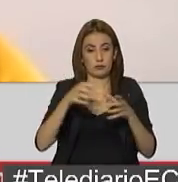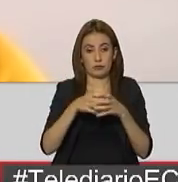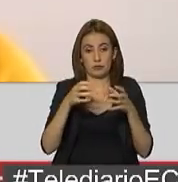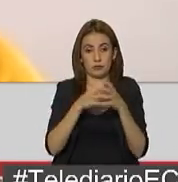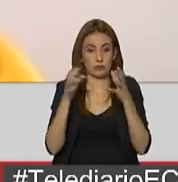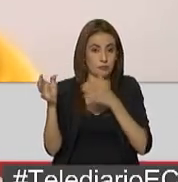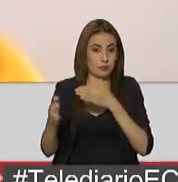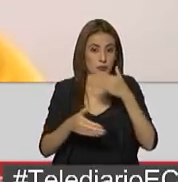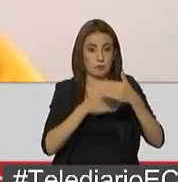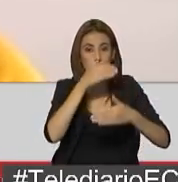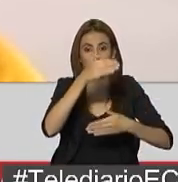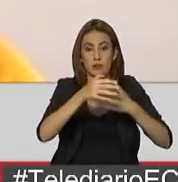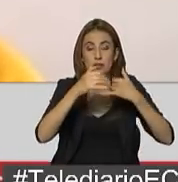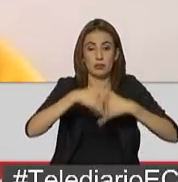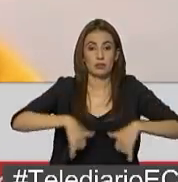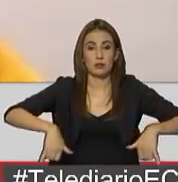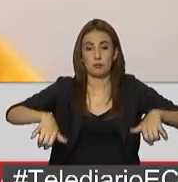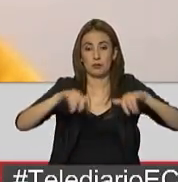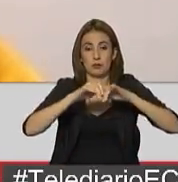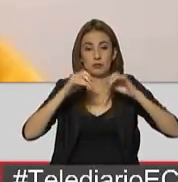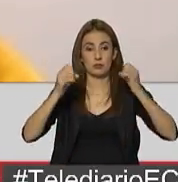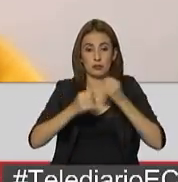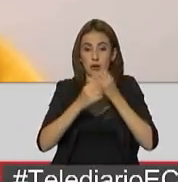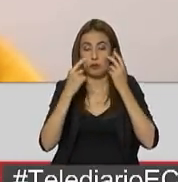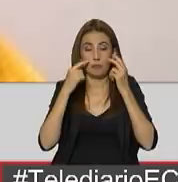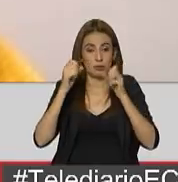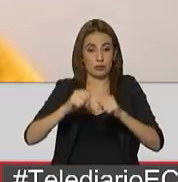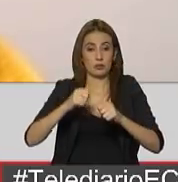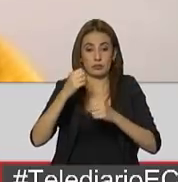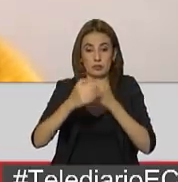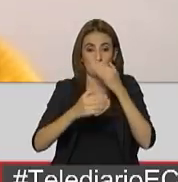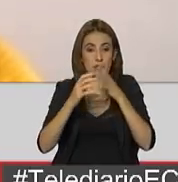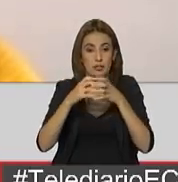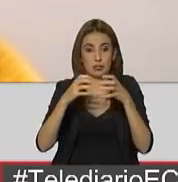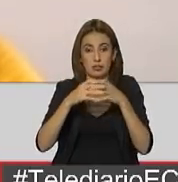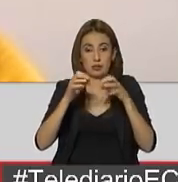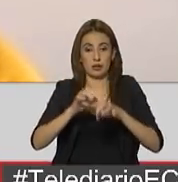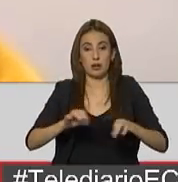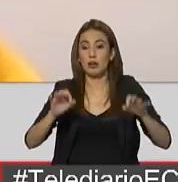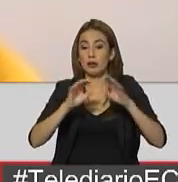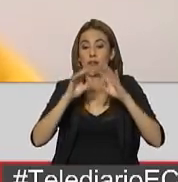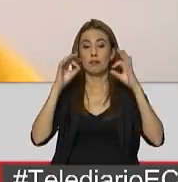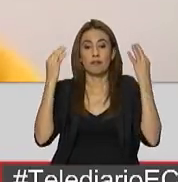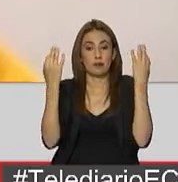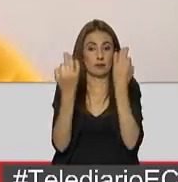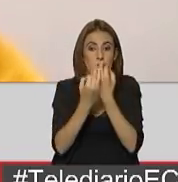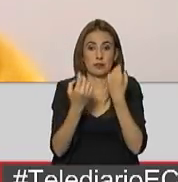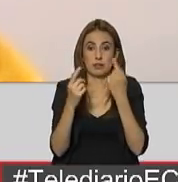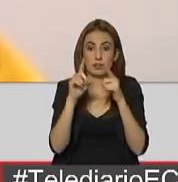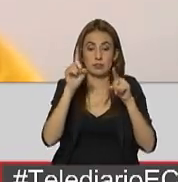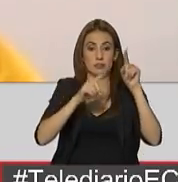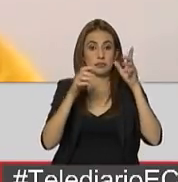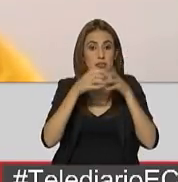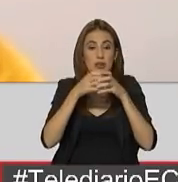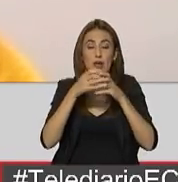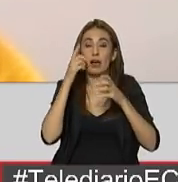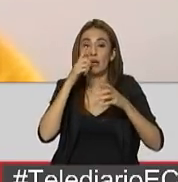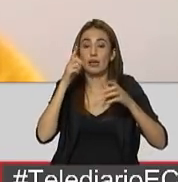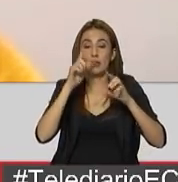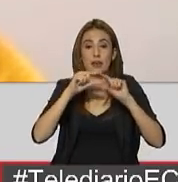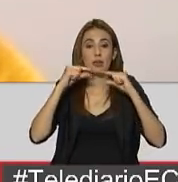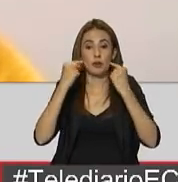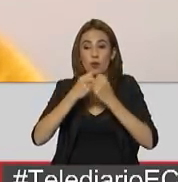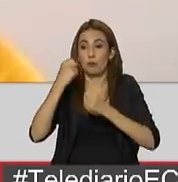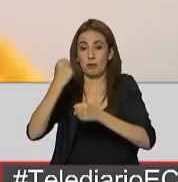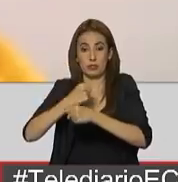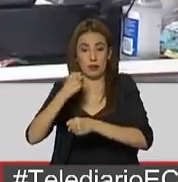país, hay un sinnúmero de mujeres, cabezas de familia, que son las que lideran los puestos de trabajo